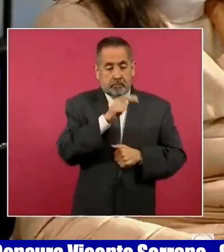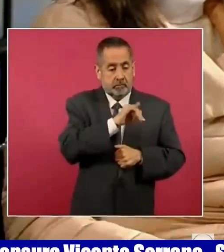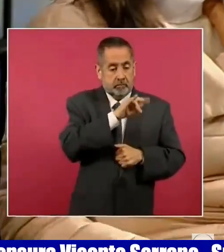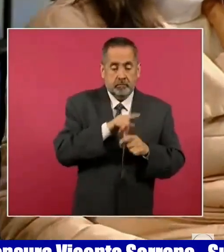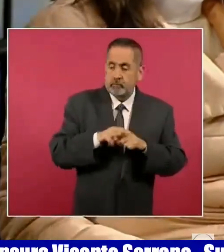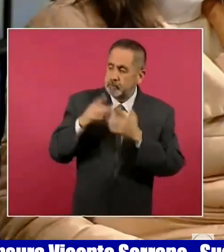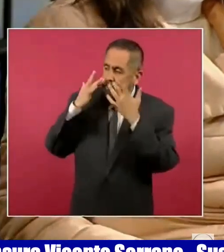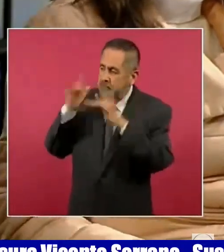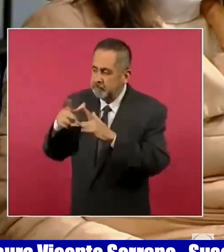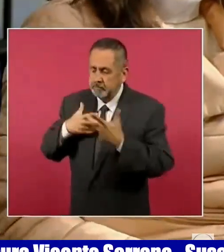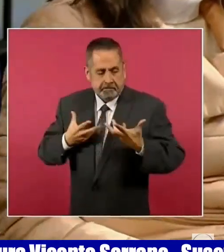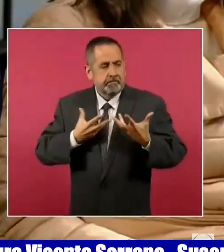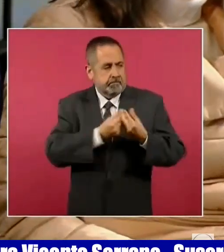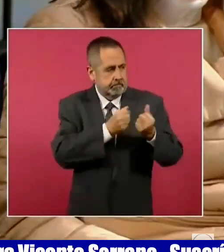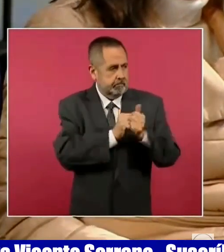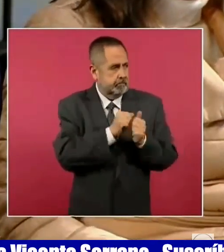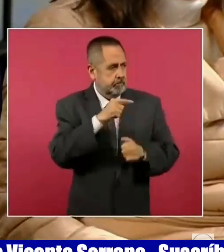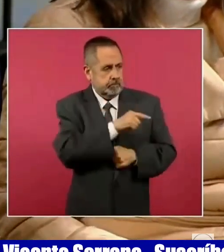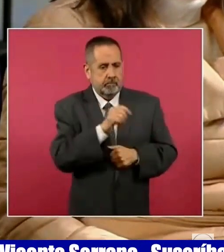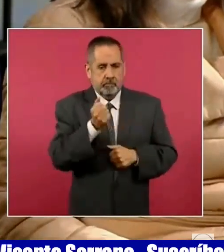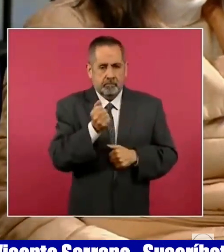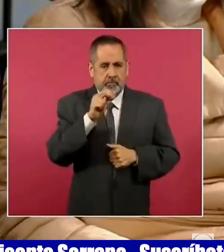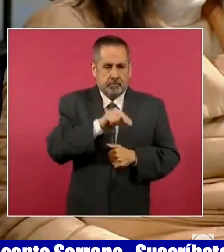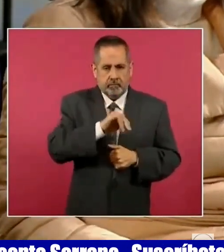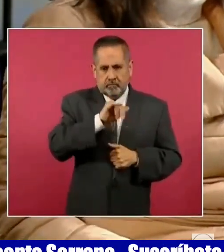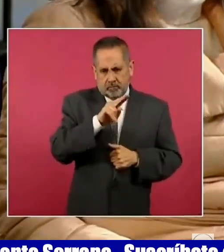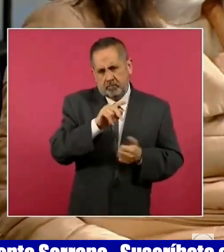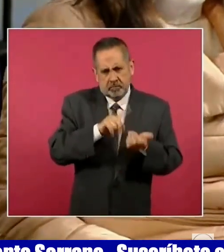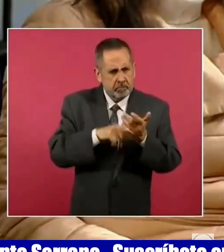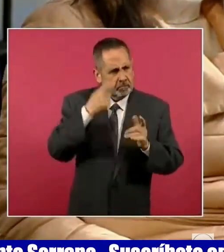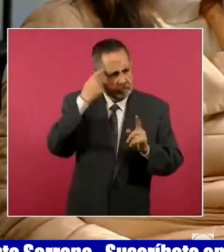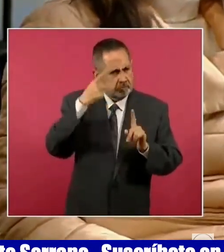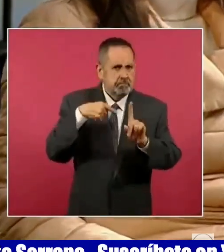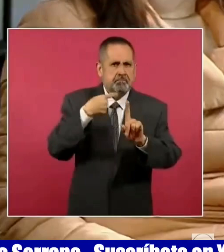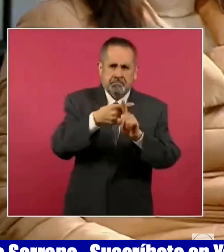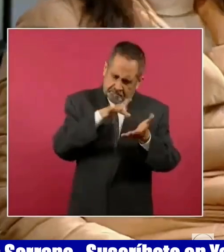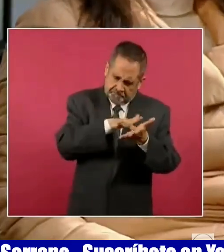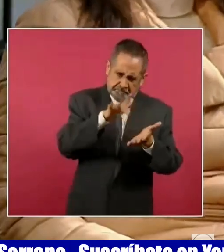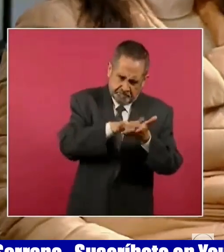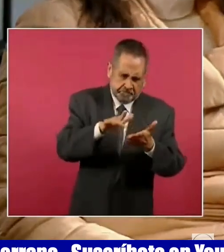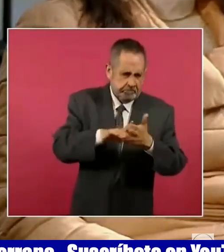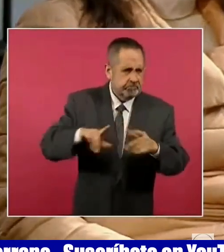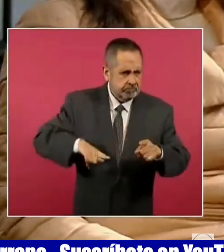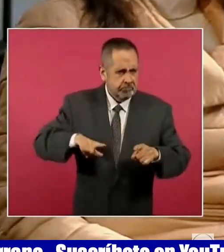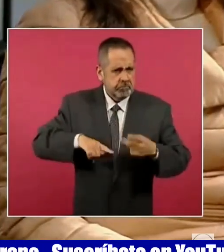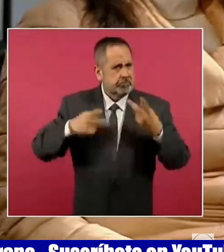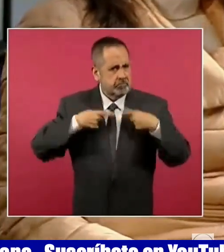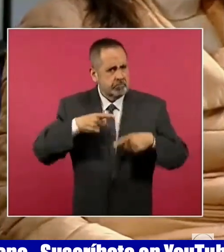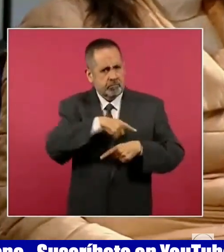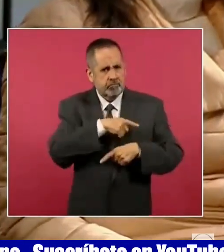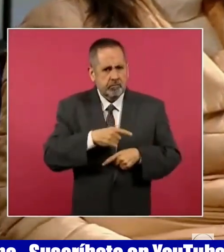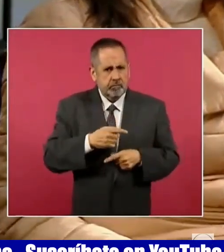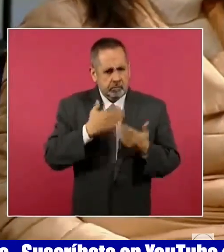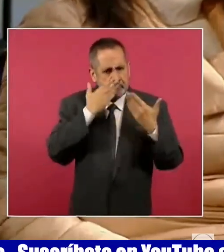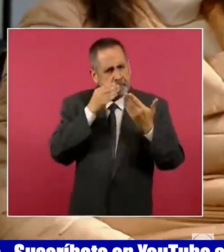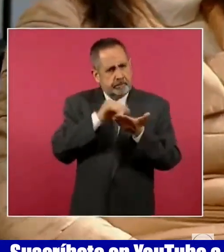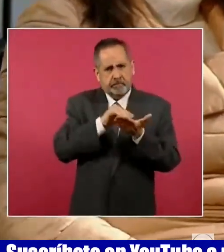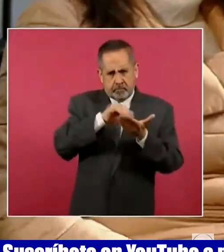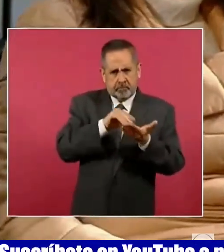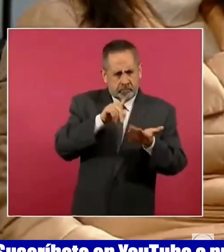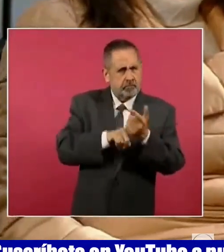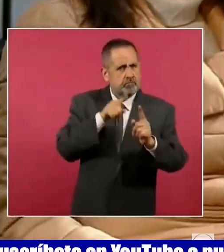pero que no ha sido nada fácil, que no solamente ha sido de la parte de San Juana, sino de ambas, que no se trata de